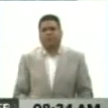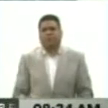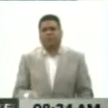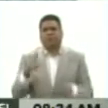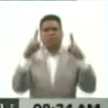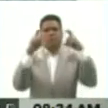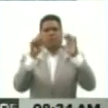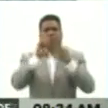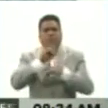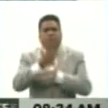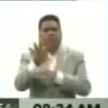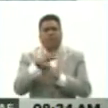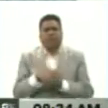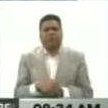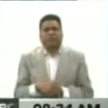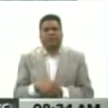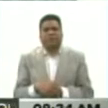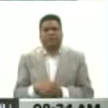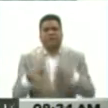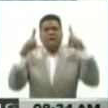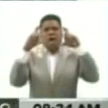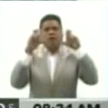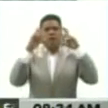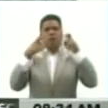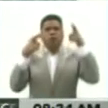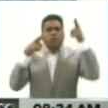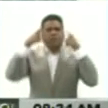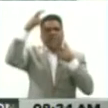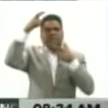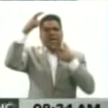escribe, de Dixon Romero. Esta foto es del comandante Chávez